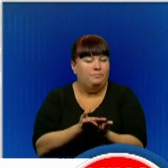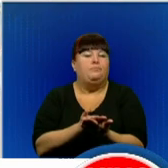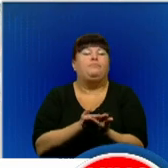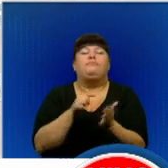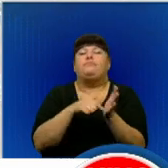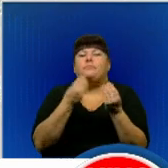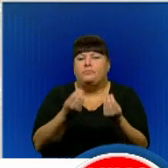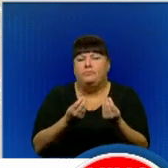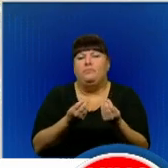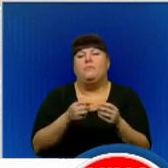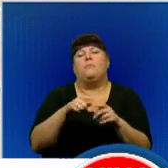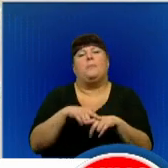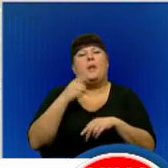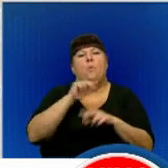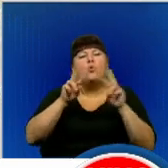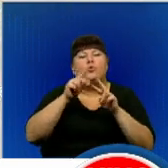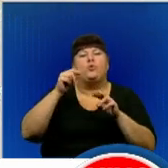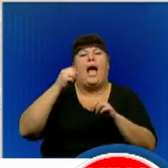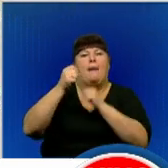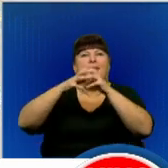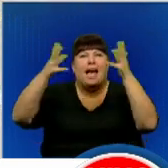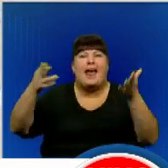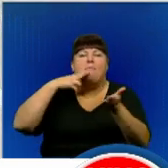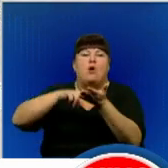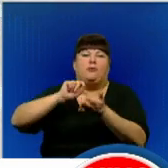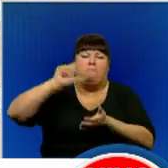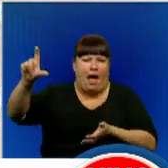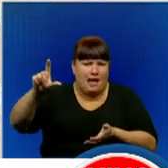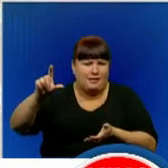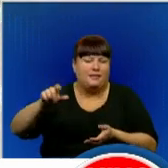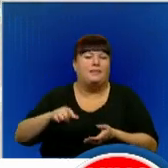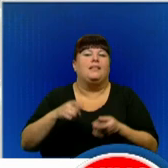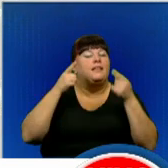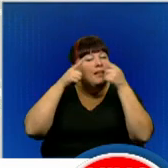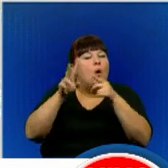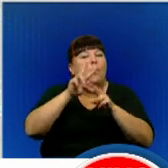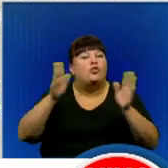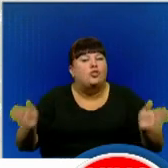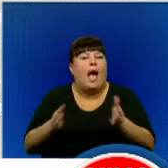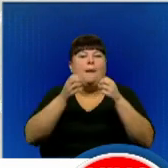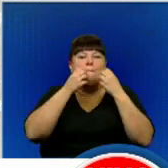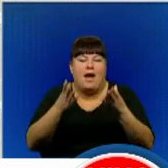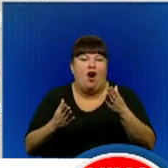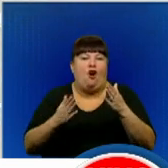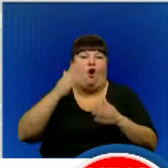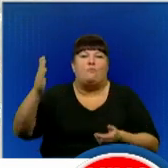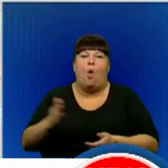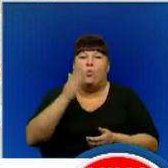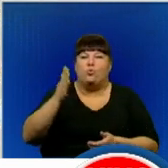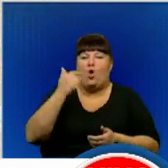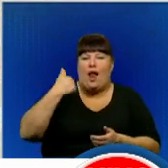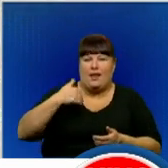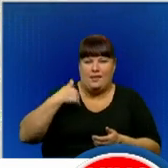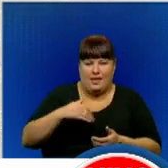está basado en la progresividad del sistema impositivo apunta a la reconstrucción de la matriz productiva de nuestro